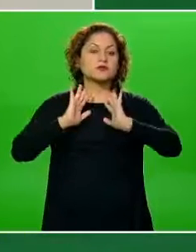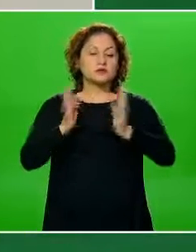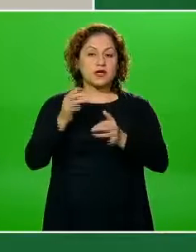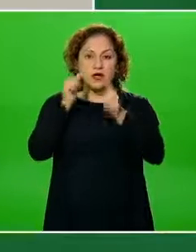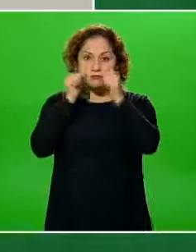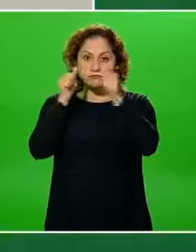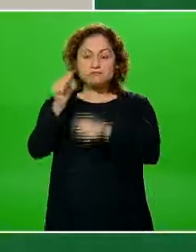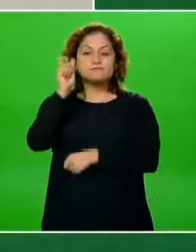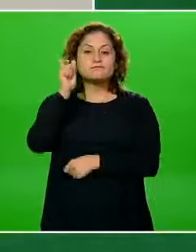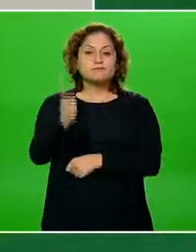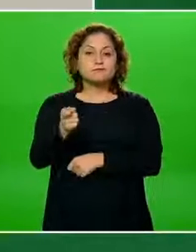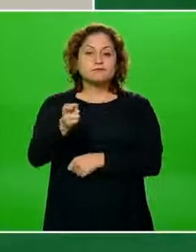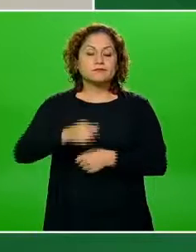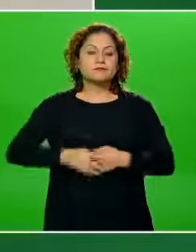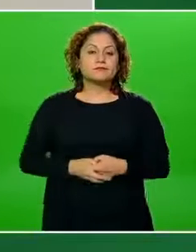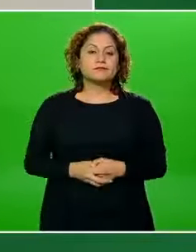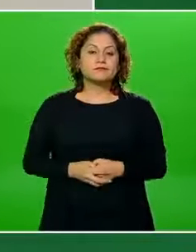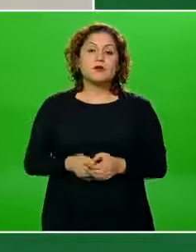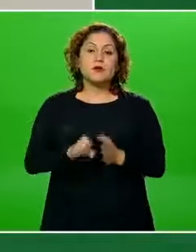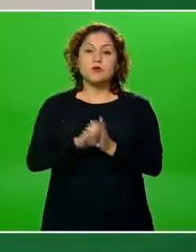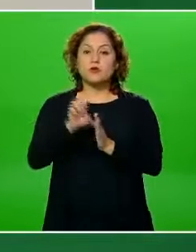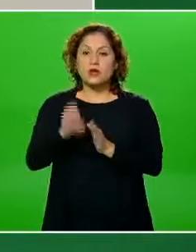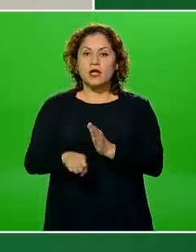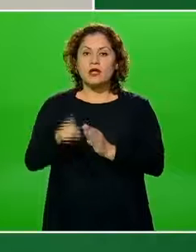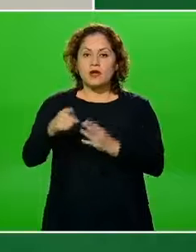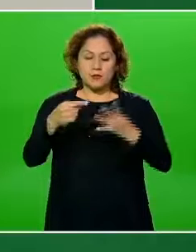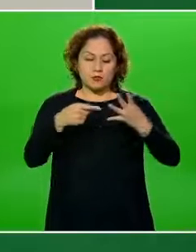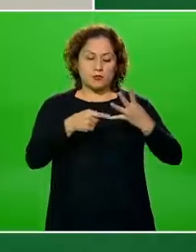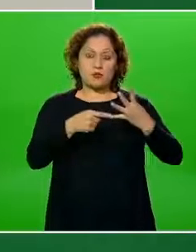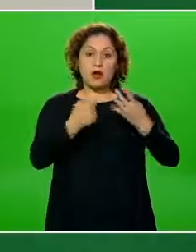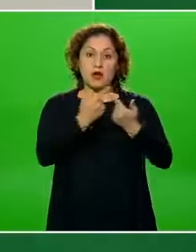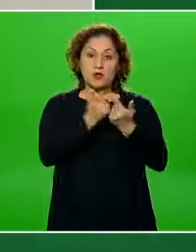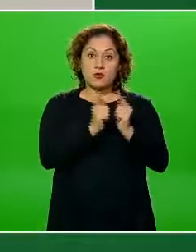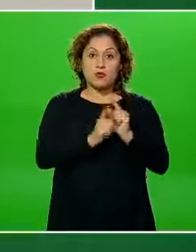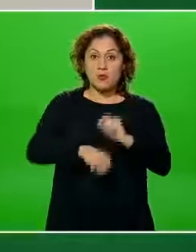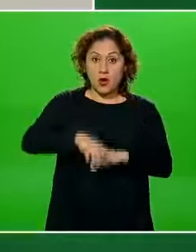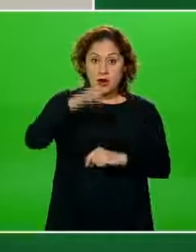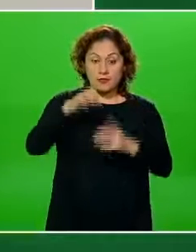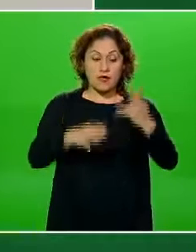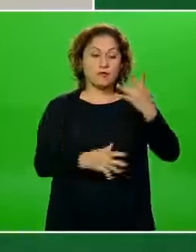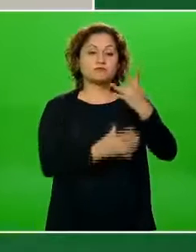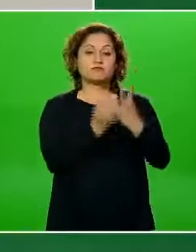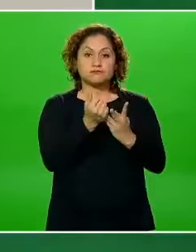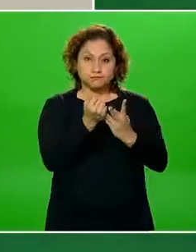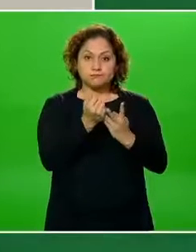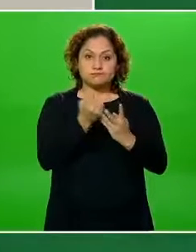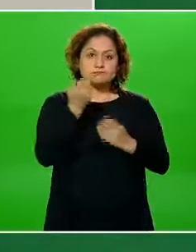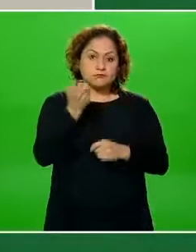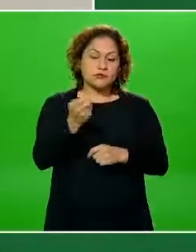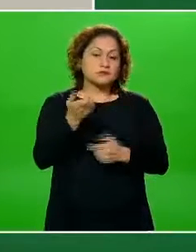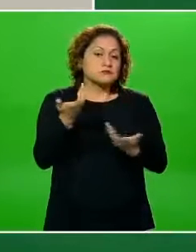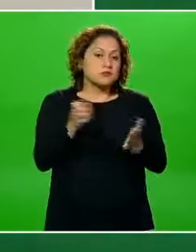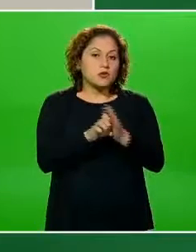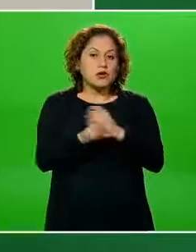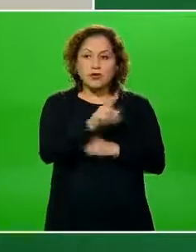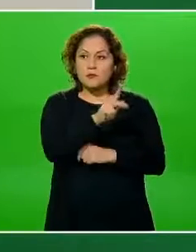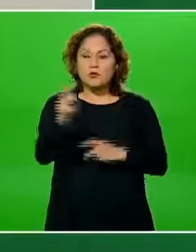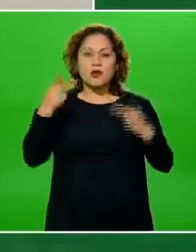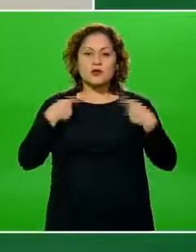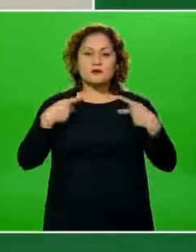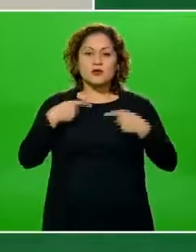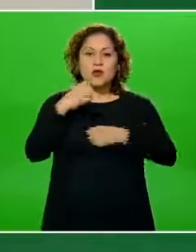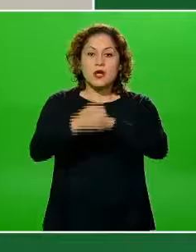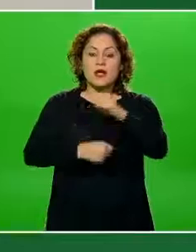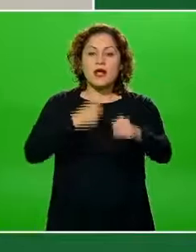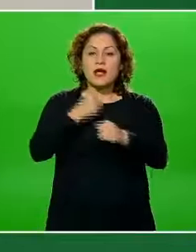que para lo que se refiere a los grupos de edad, pues la vacunación está abierta para todos aquellos que tienen 50 o